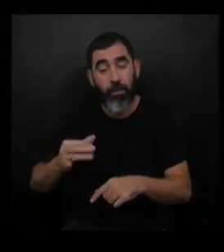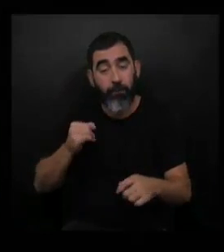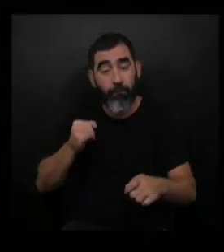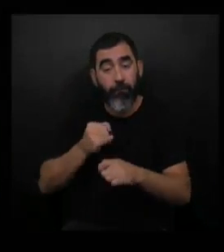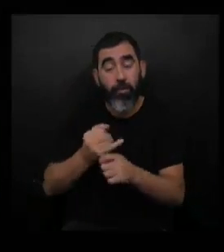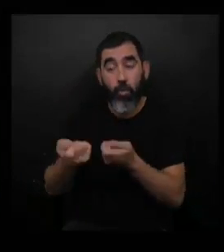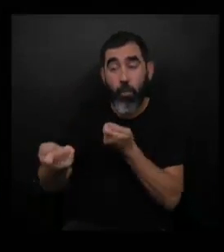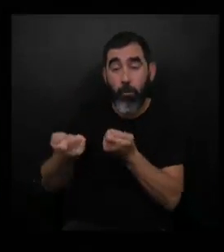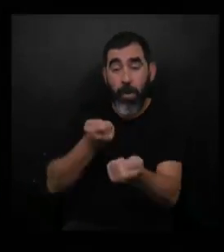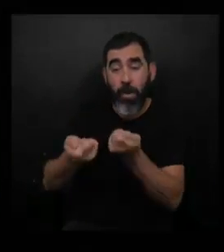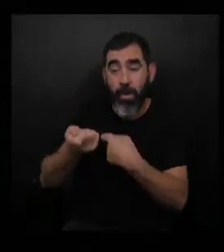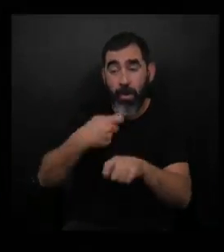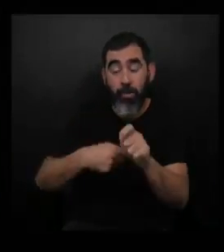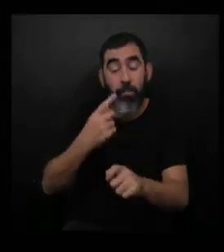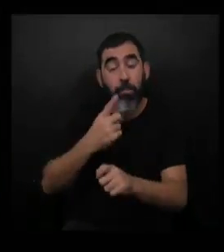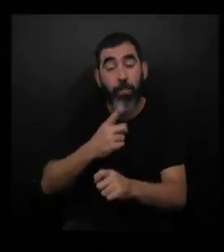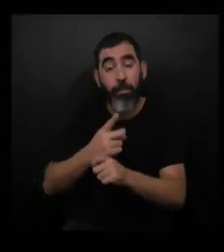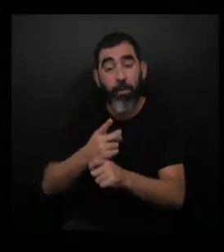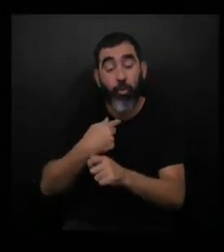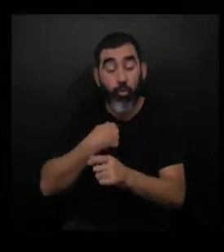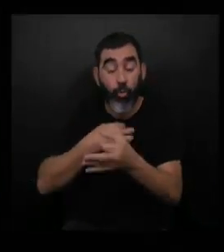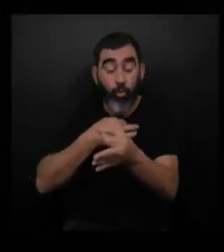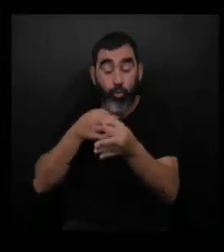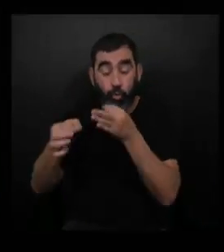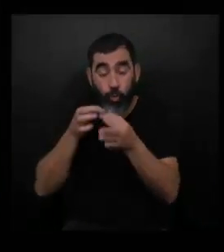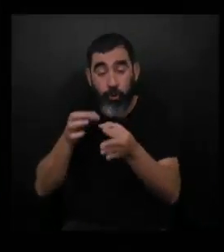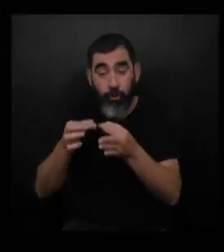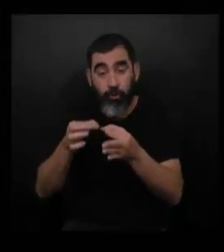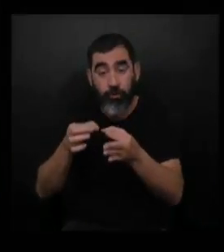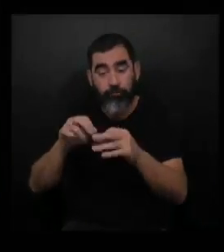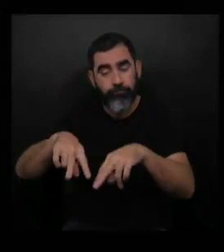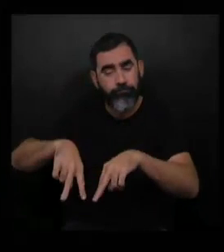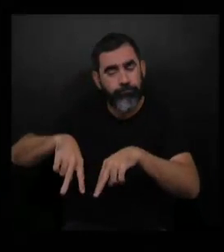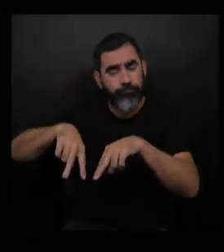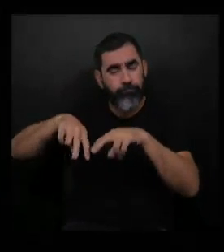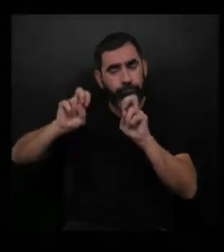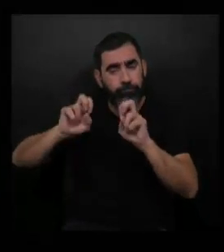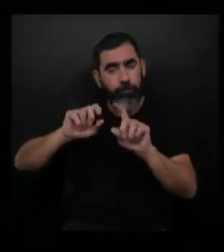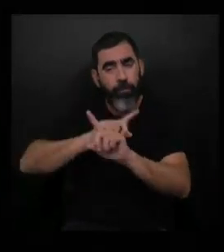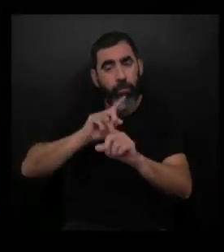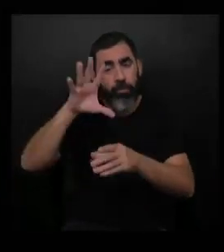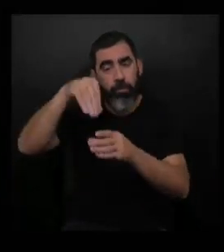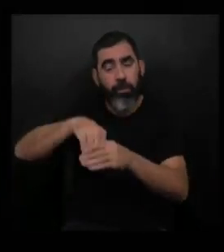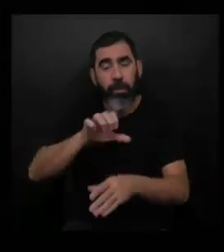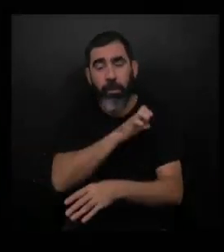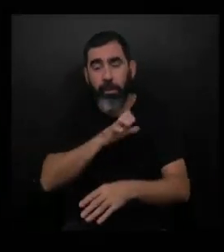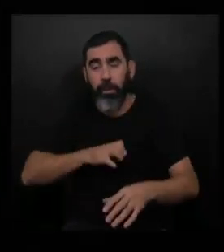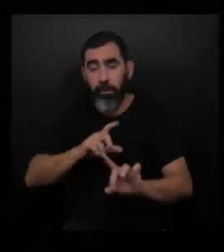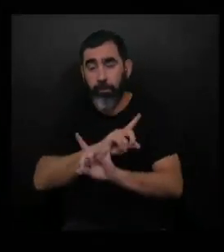de mercado, lo primero que sugiero es que revisen que no está la intervención del Estado.